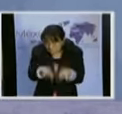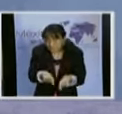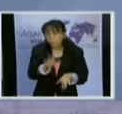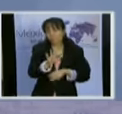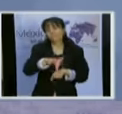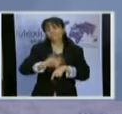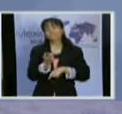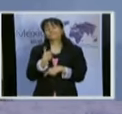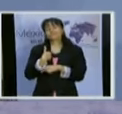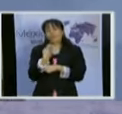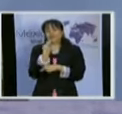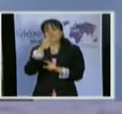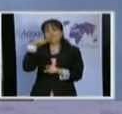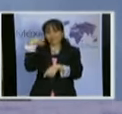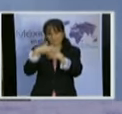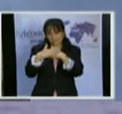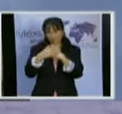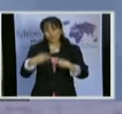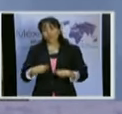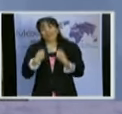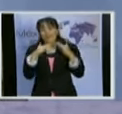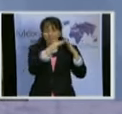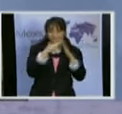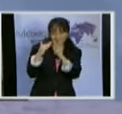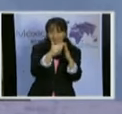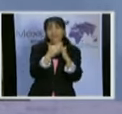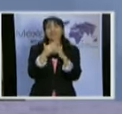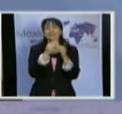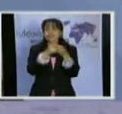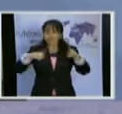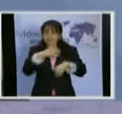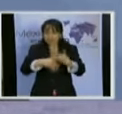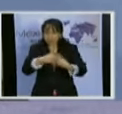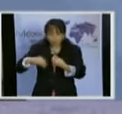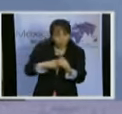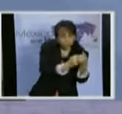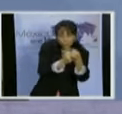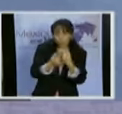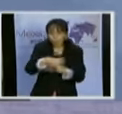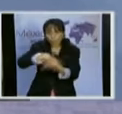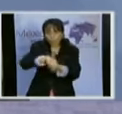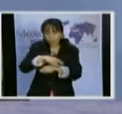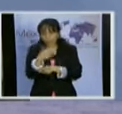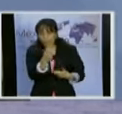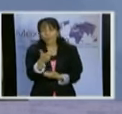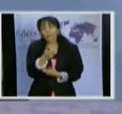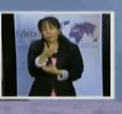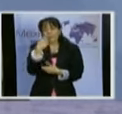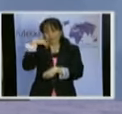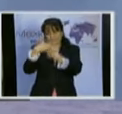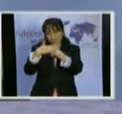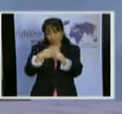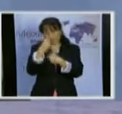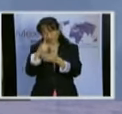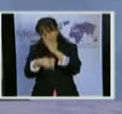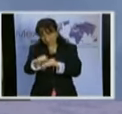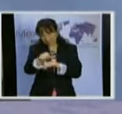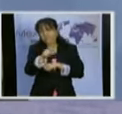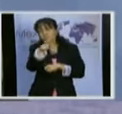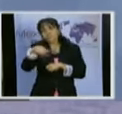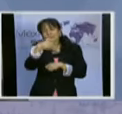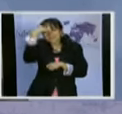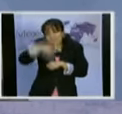tema de esta cumbre de vivienda y desarrollo urbano sustentable. Como ustedes saben, el tema del crecimiento de las ciudades en México en la última década ha